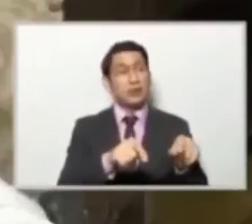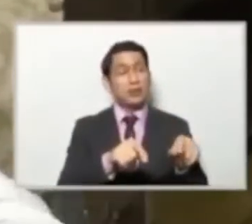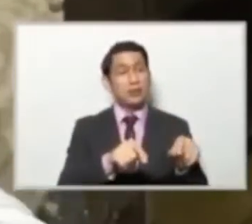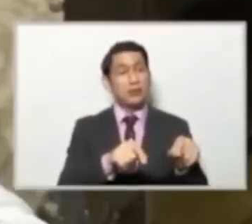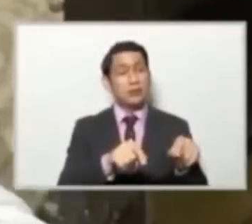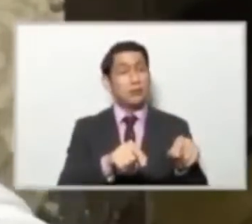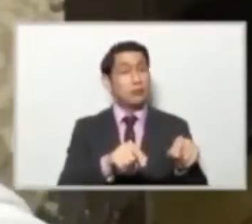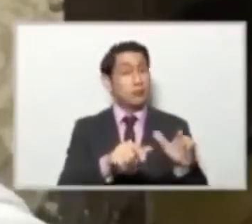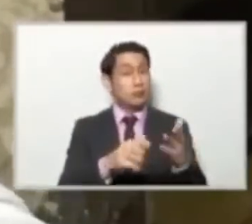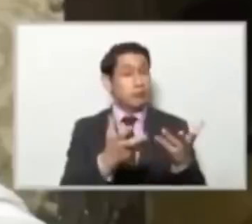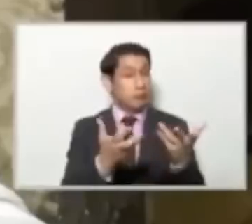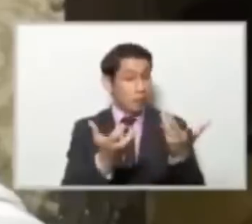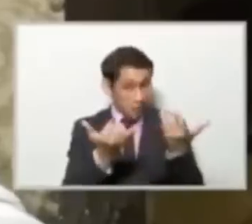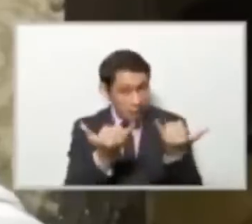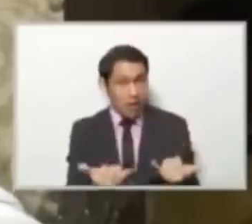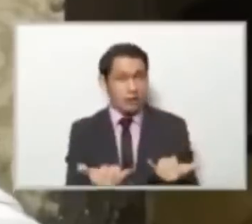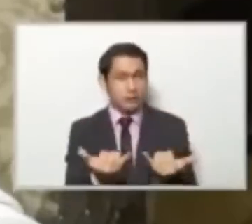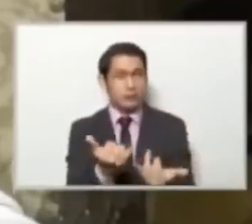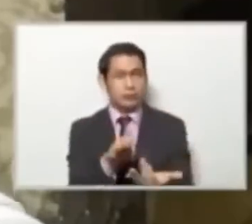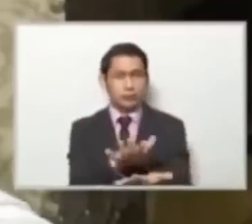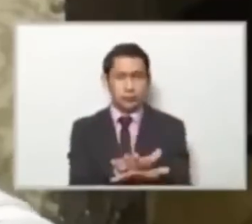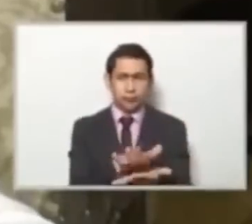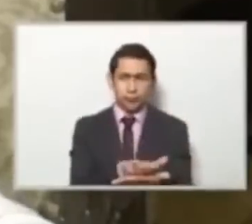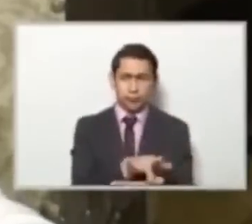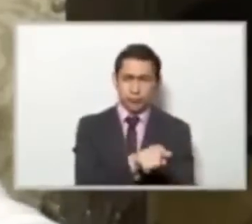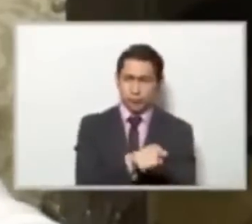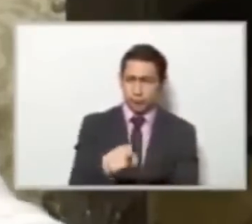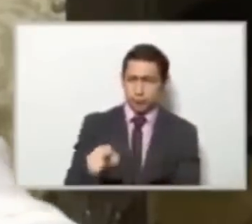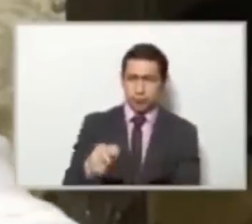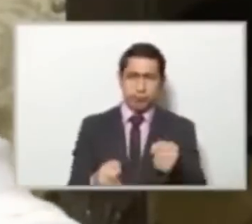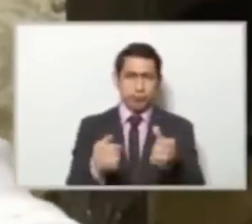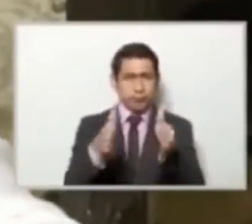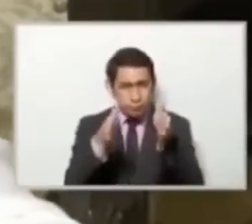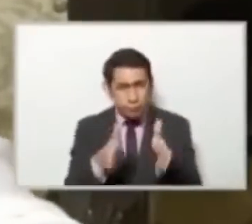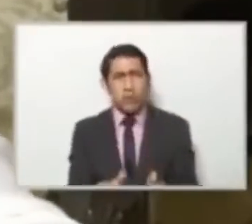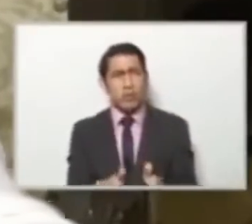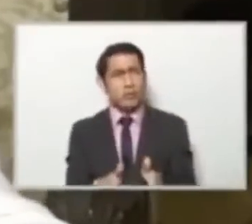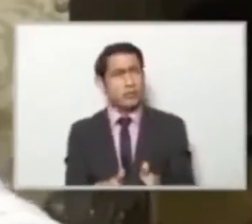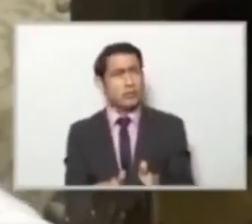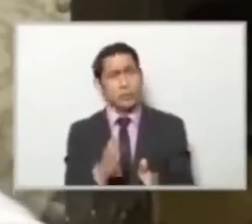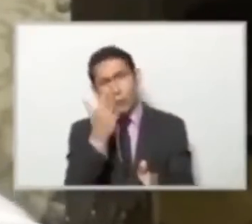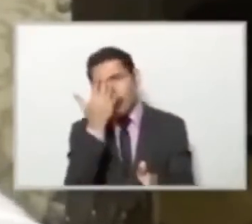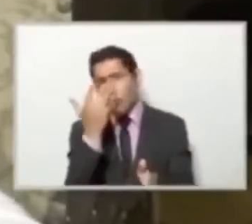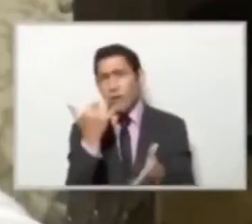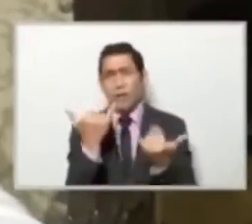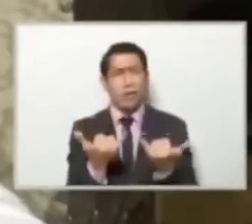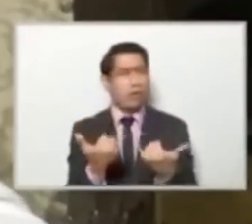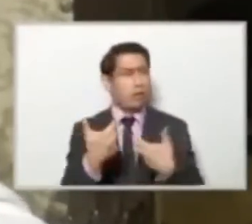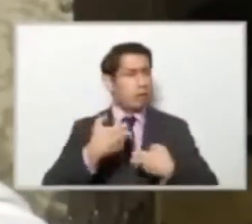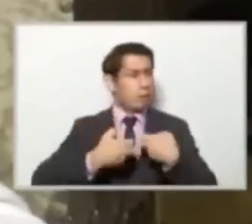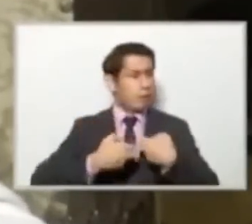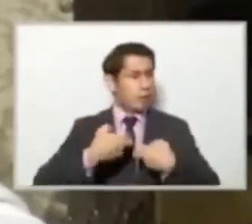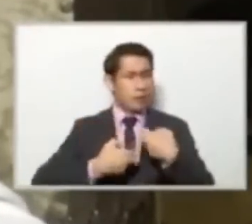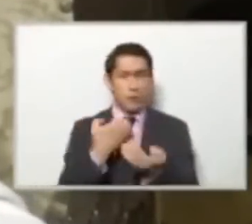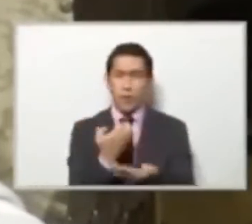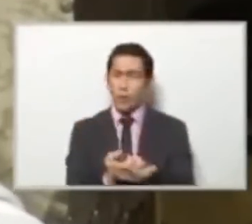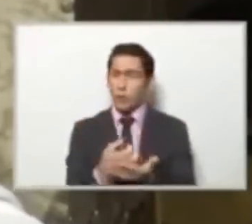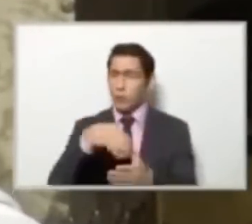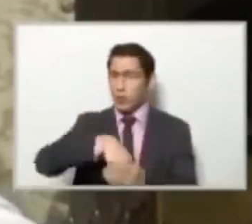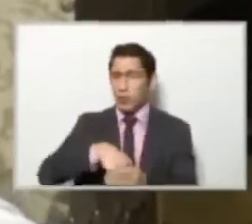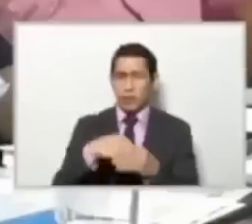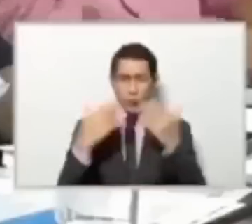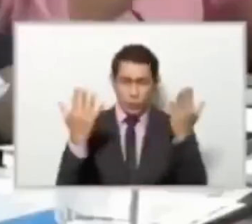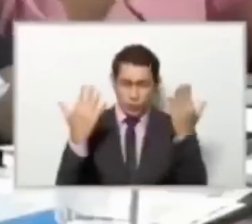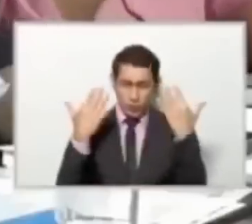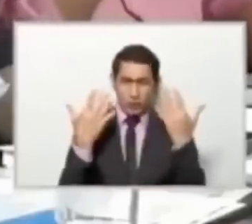De esta forma buscamos dar un alivio a los diferentes transportistas, más aún en la situación económica actual que atraviesa